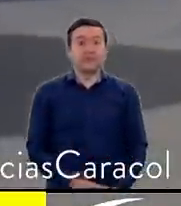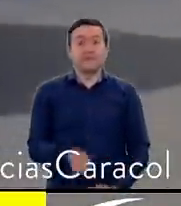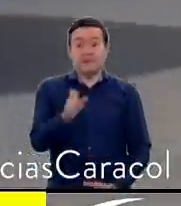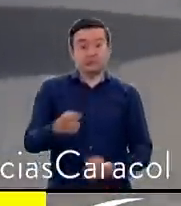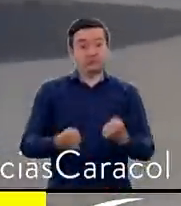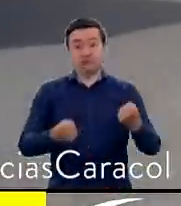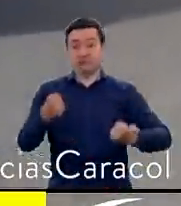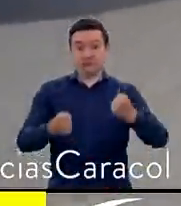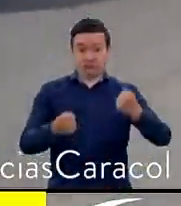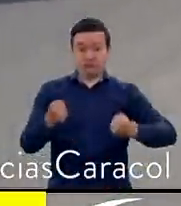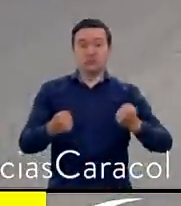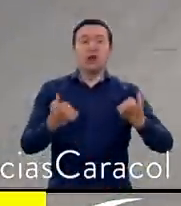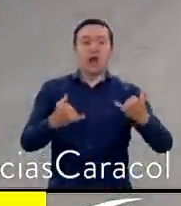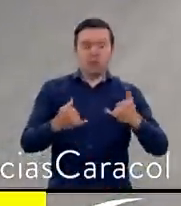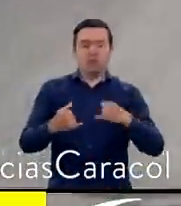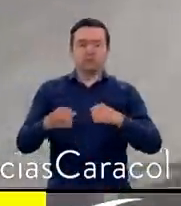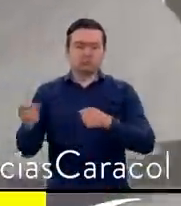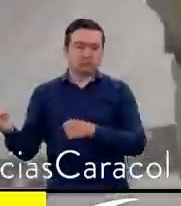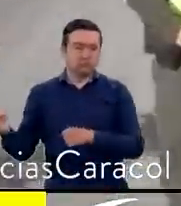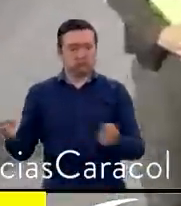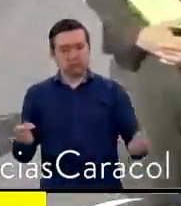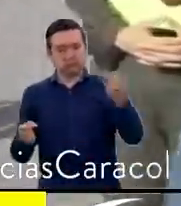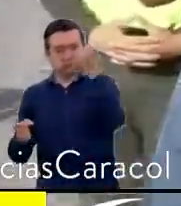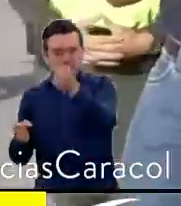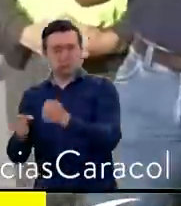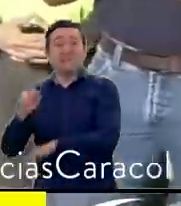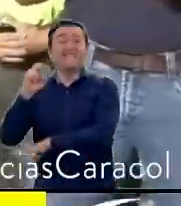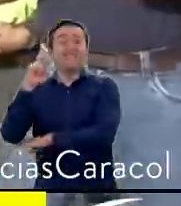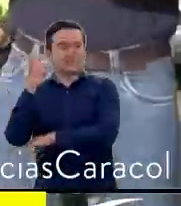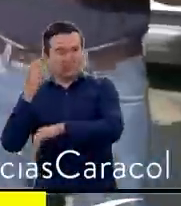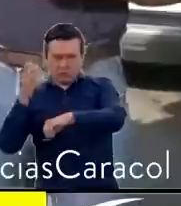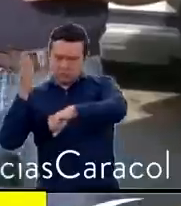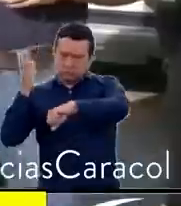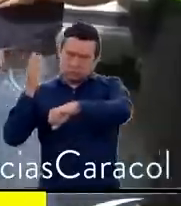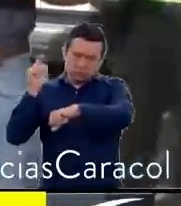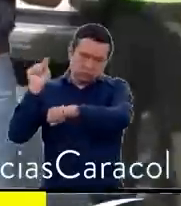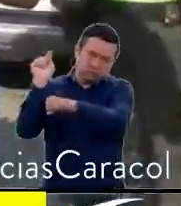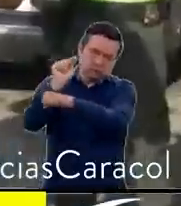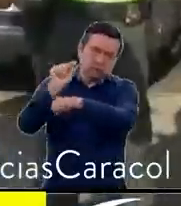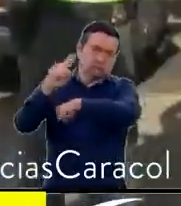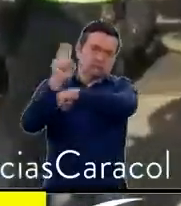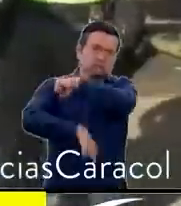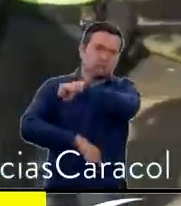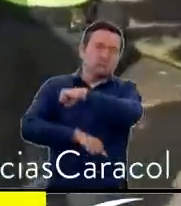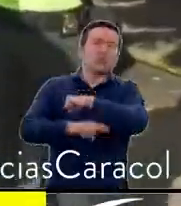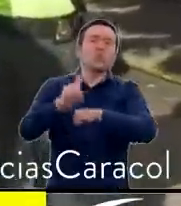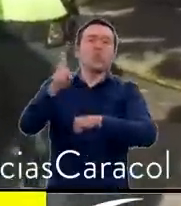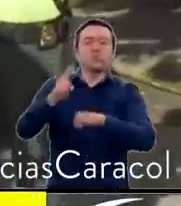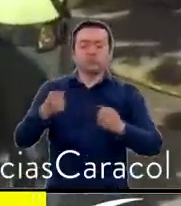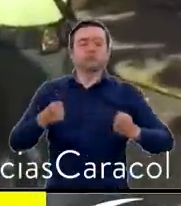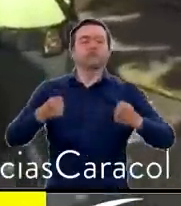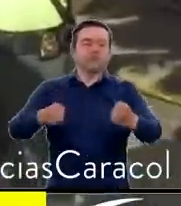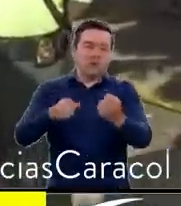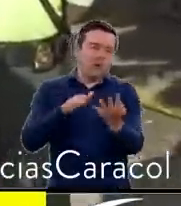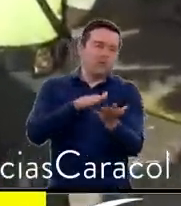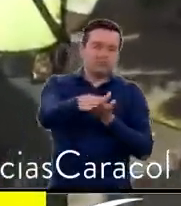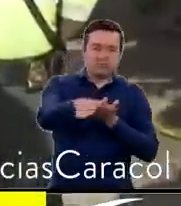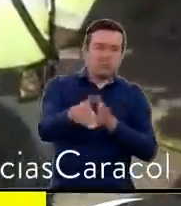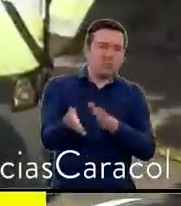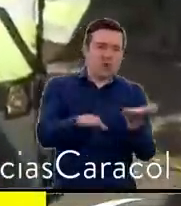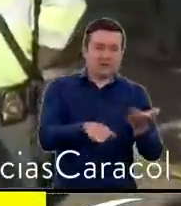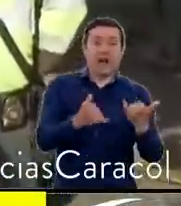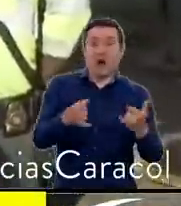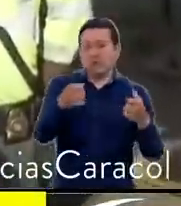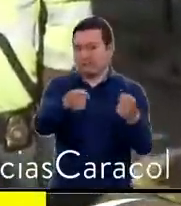ya fue, será imputado, mejor, por parte de la Fiscalía por el delito de homicidio culposo. Se encuentra en este momento, obviamente, resguardado por parte de